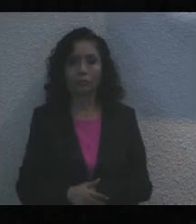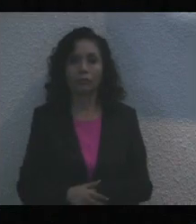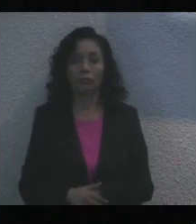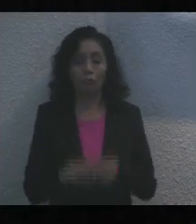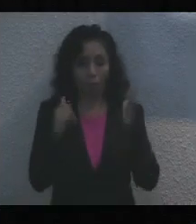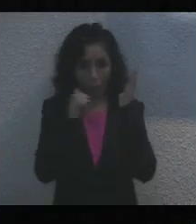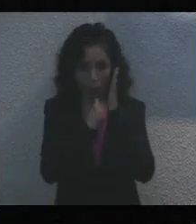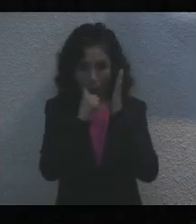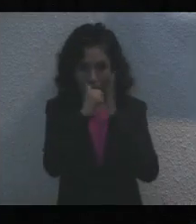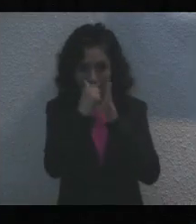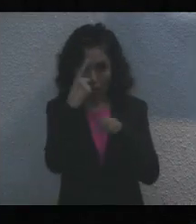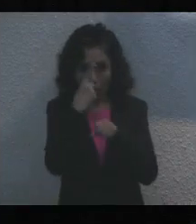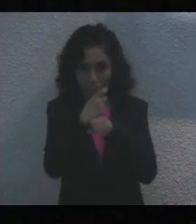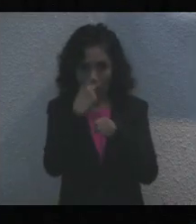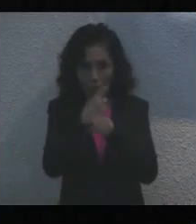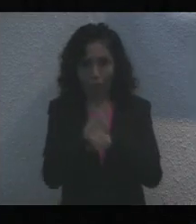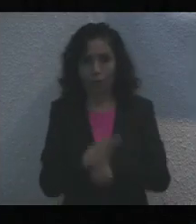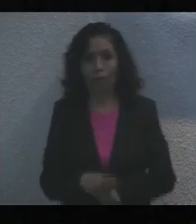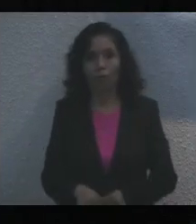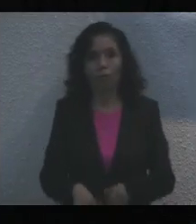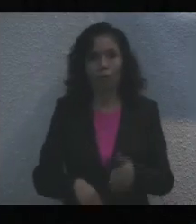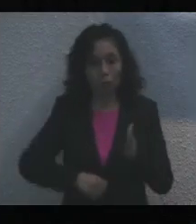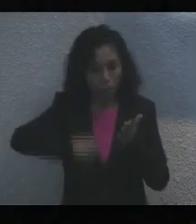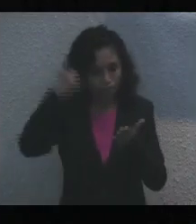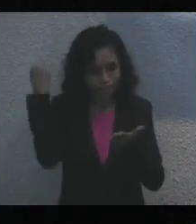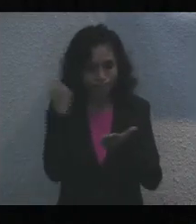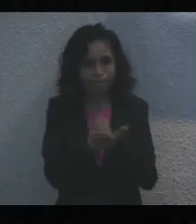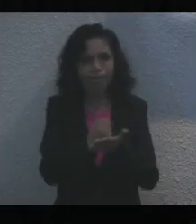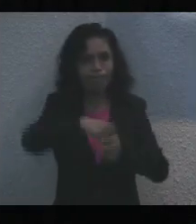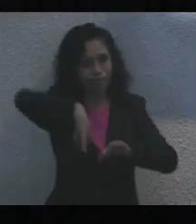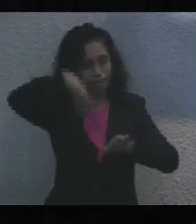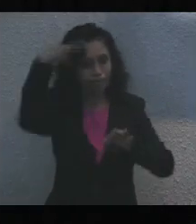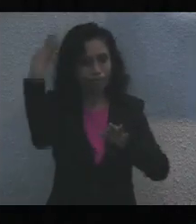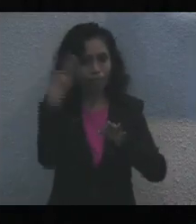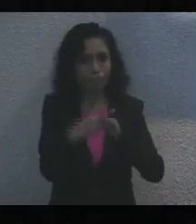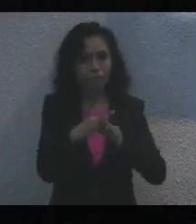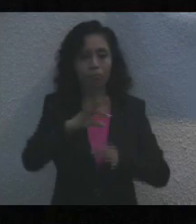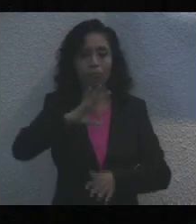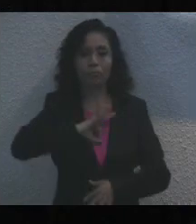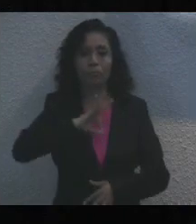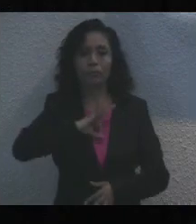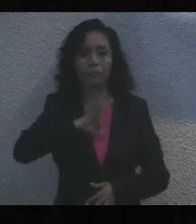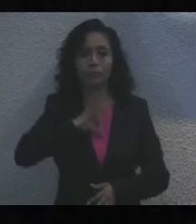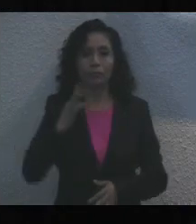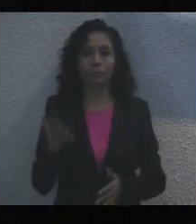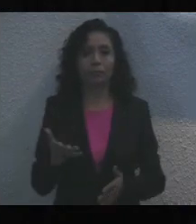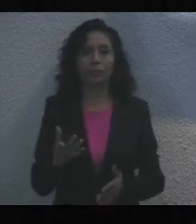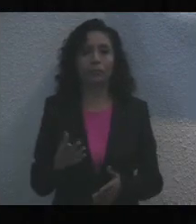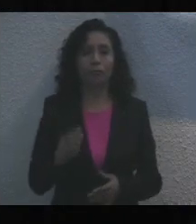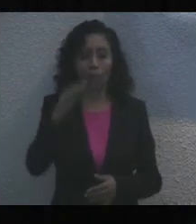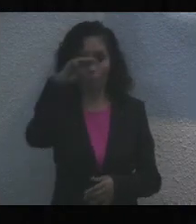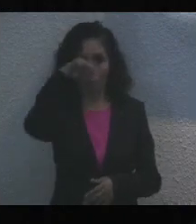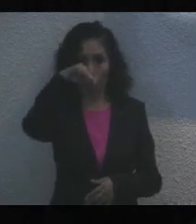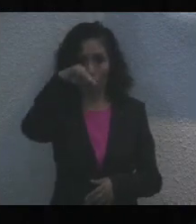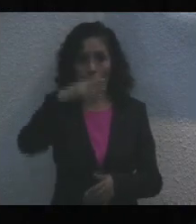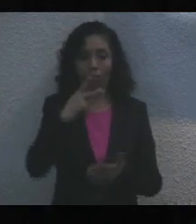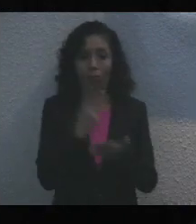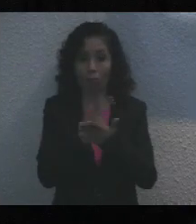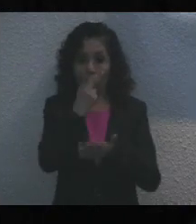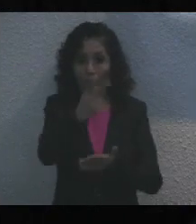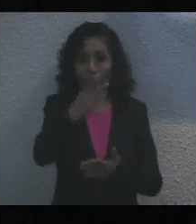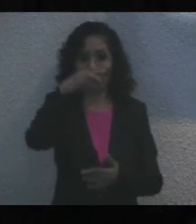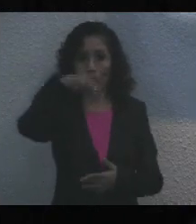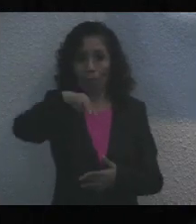Artículo primero. Se instituye la medalla al mérito distinguido quintanarroense María Cristina Sangre